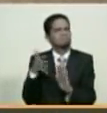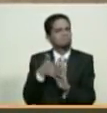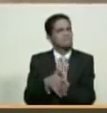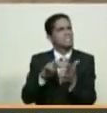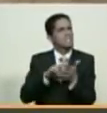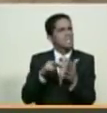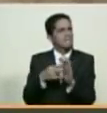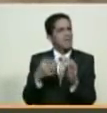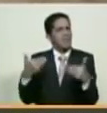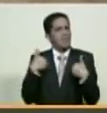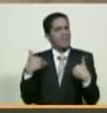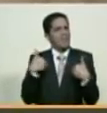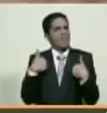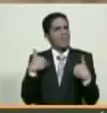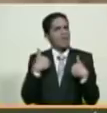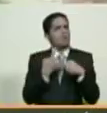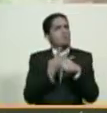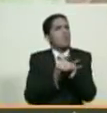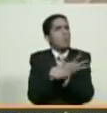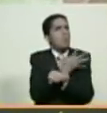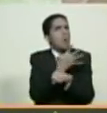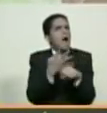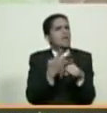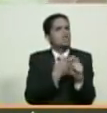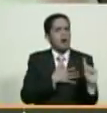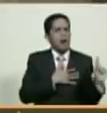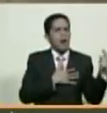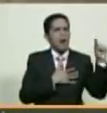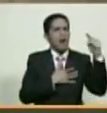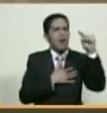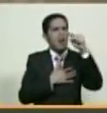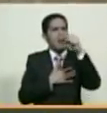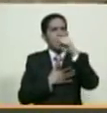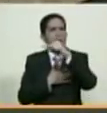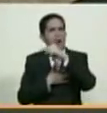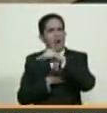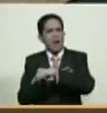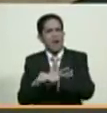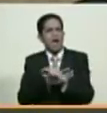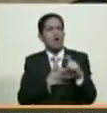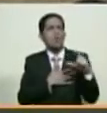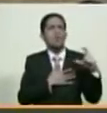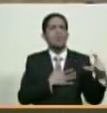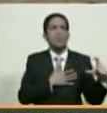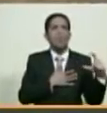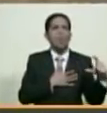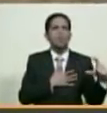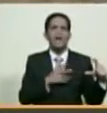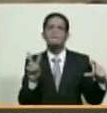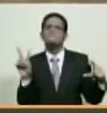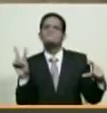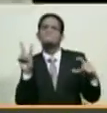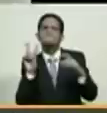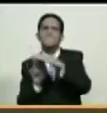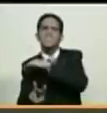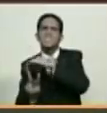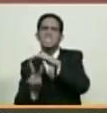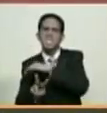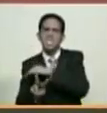Para recorrer casi 4 horas de 175 kilómetros entre Cúcuta y El Vigía para recibir atención.